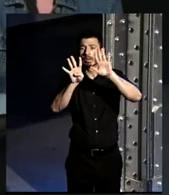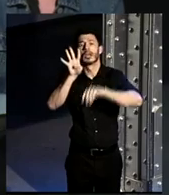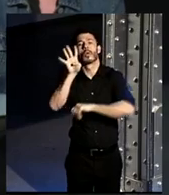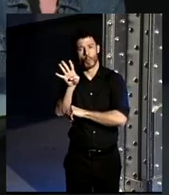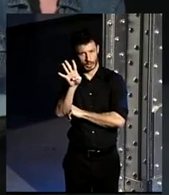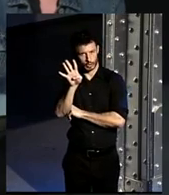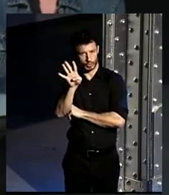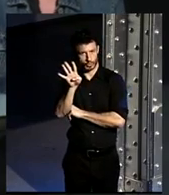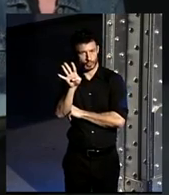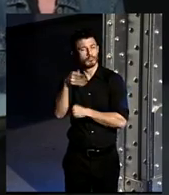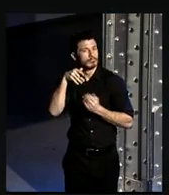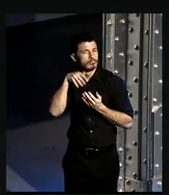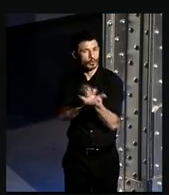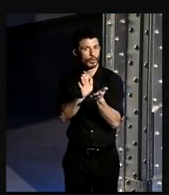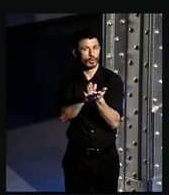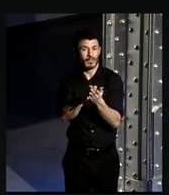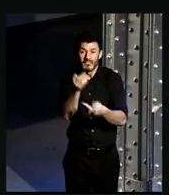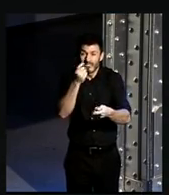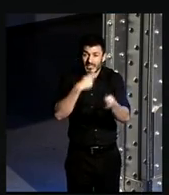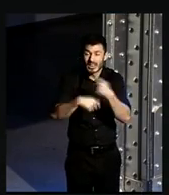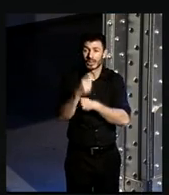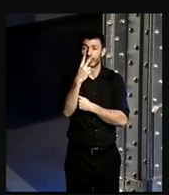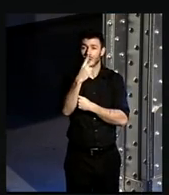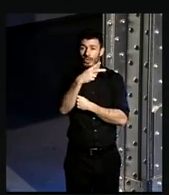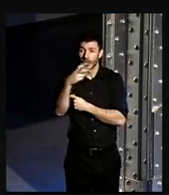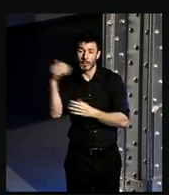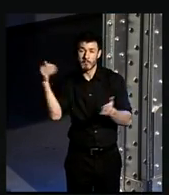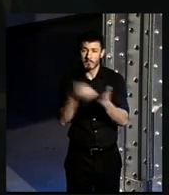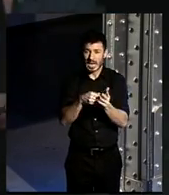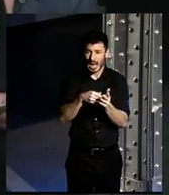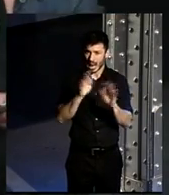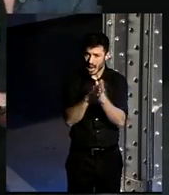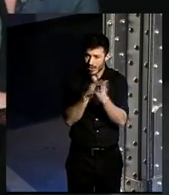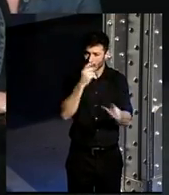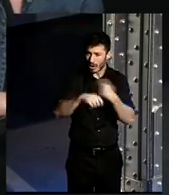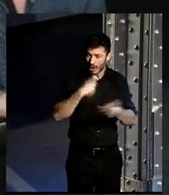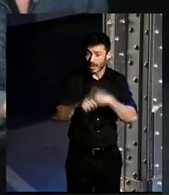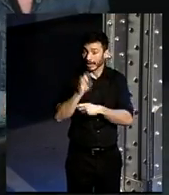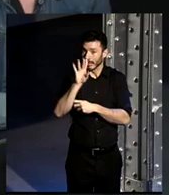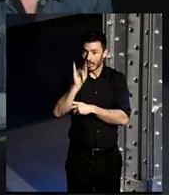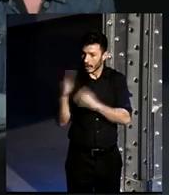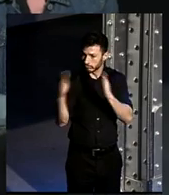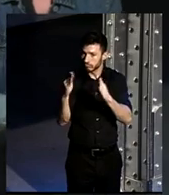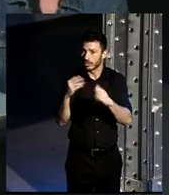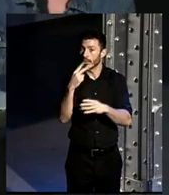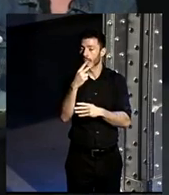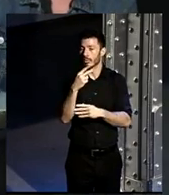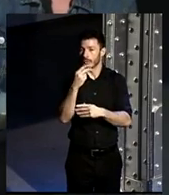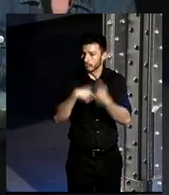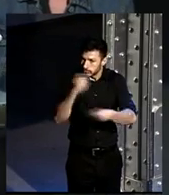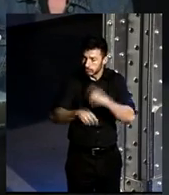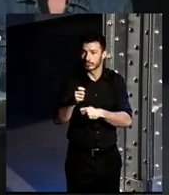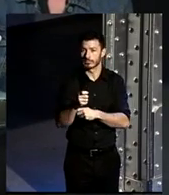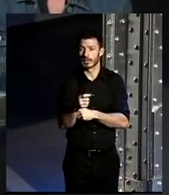perdón, vendiéndose 200.000 ejemplares en 15 días. Sí, es increíble. En francés, solamente la edición Solamente francesa. en francés, eso es.